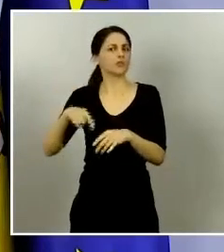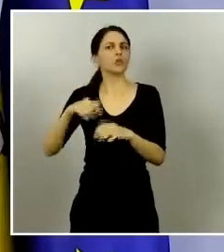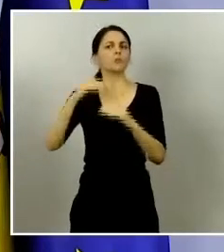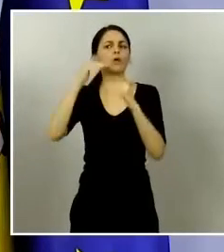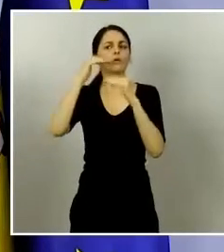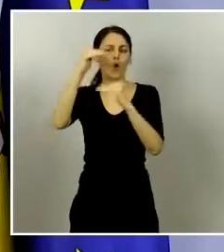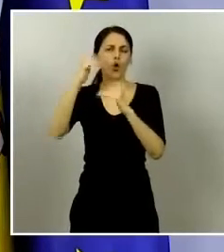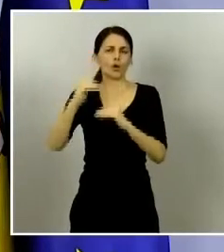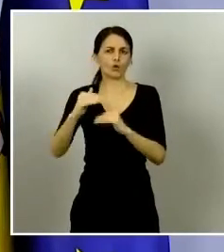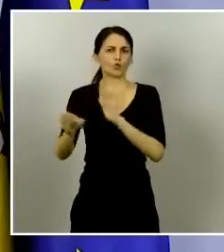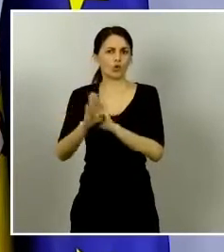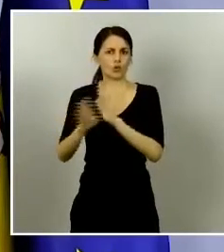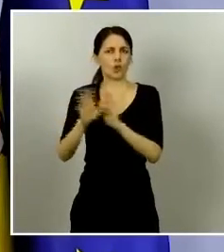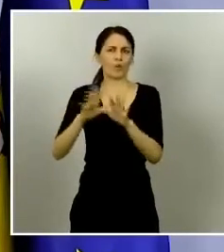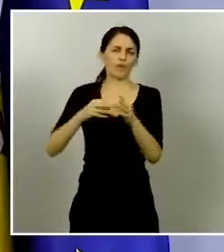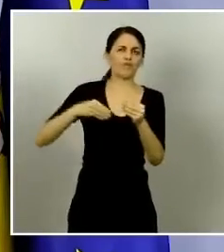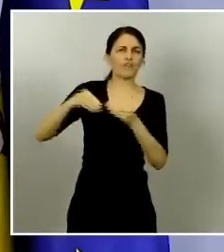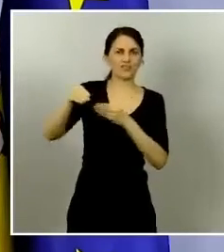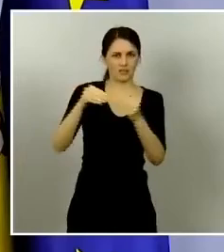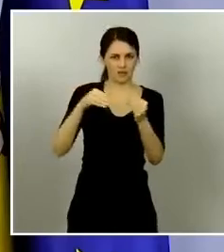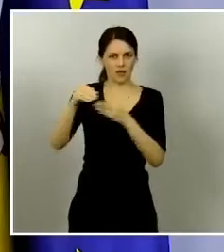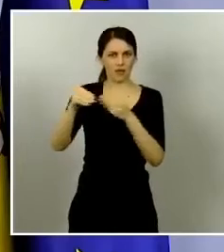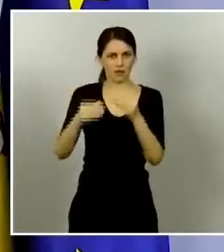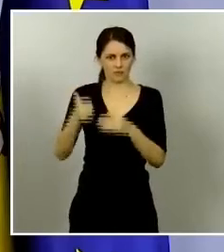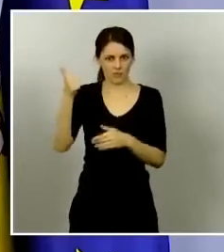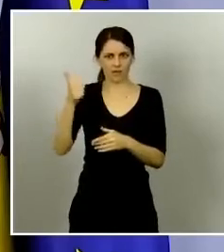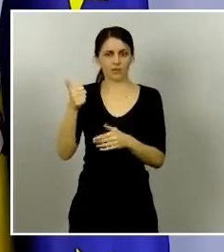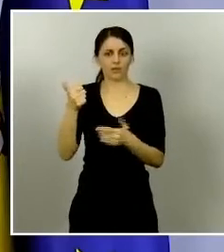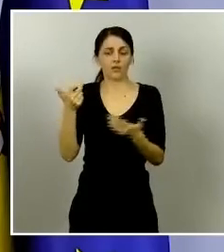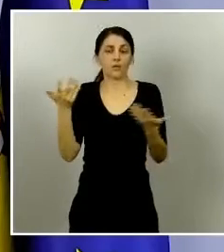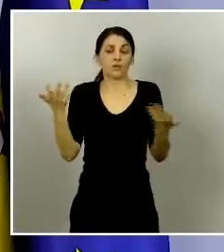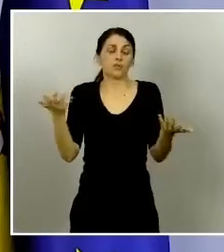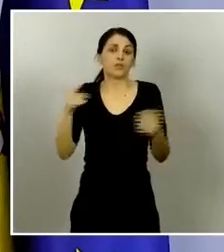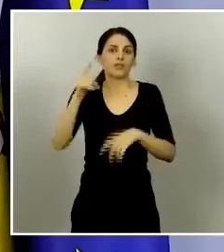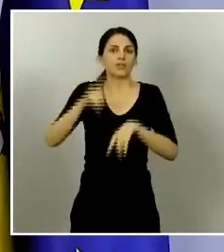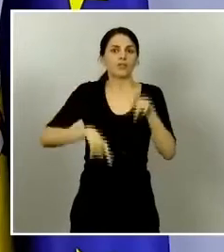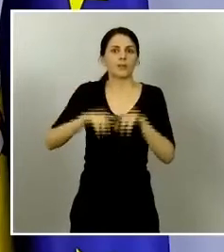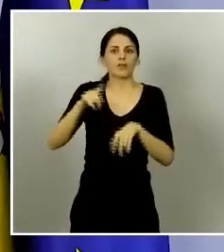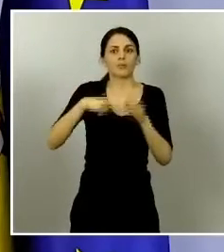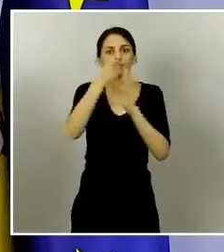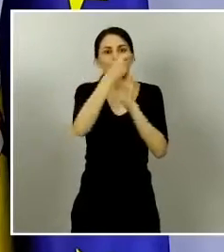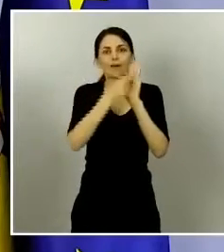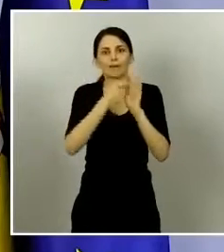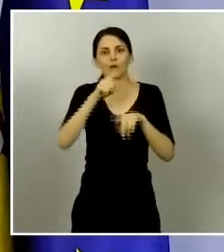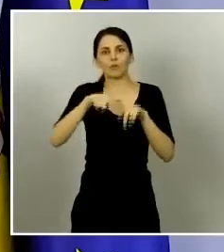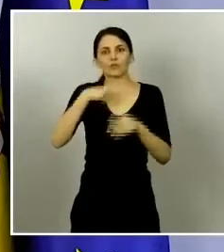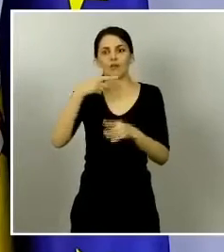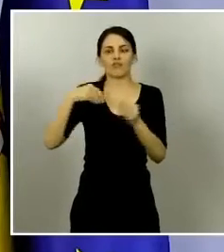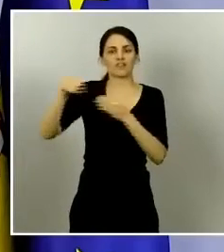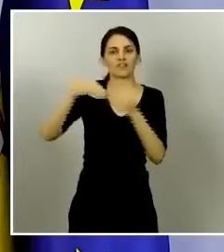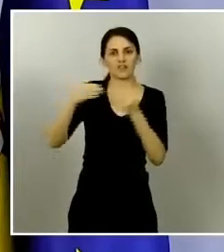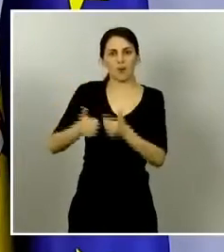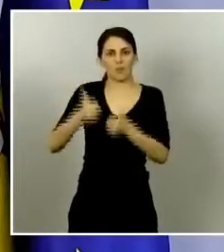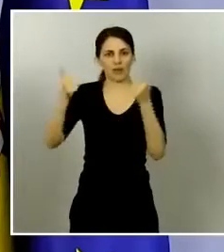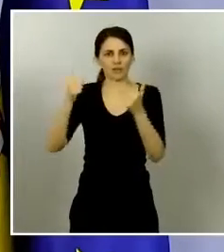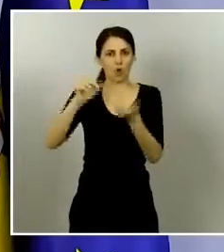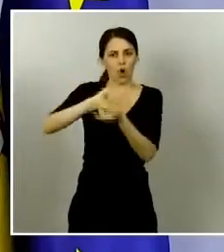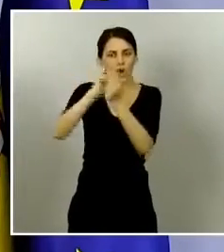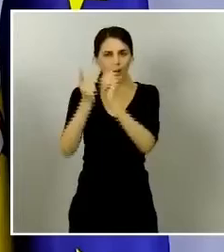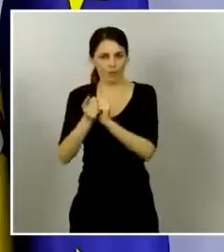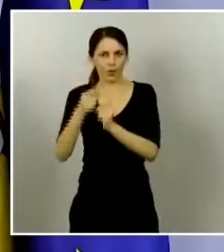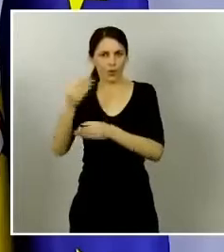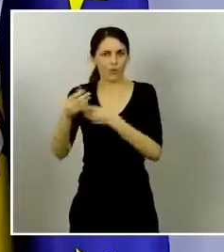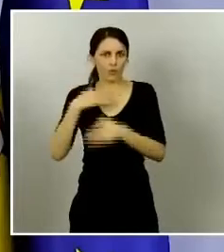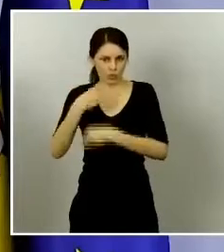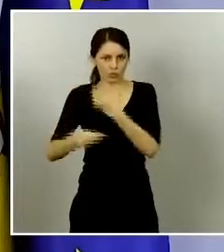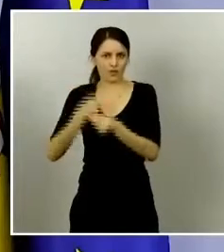habitantes se siguen limitando por un criterio de gradualismo, pero flexibilizadas. Voy a mirar el extremo que usted me comenta y si requiere alguna